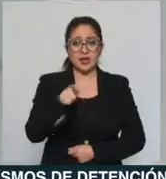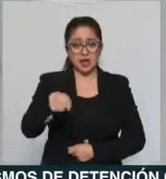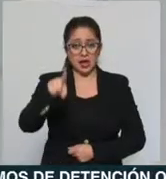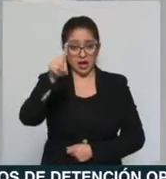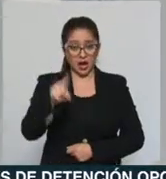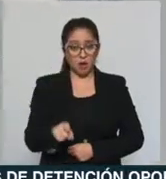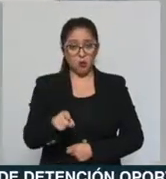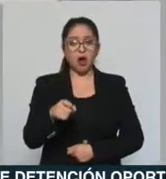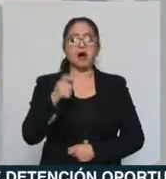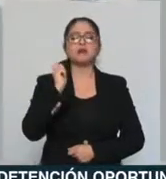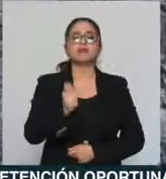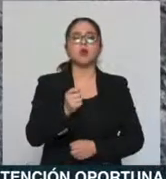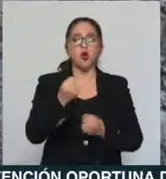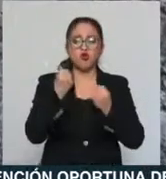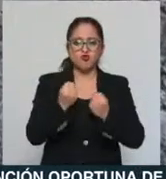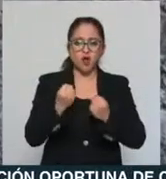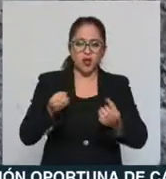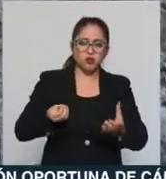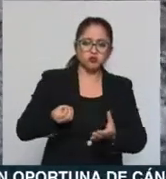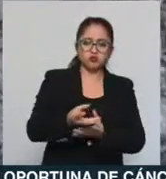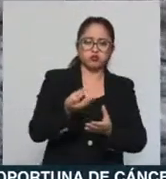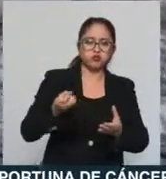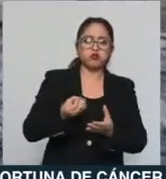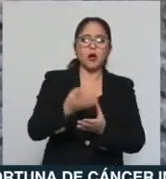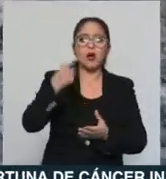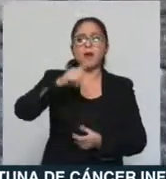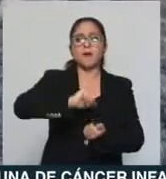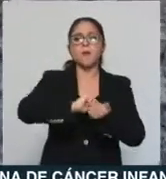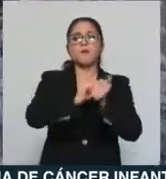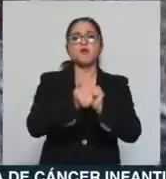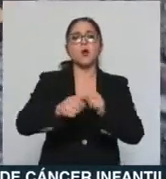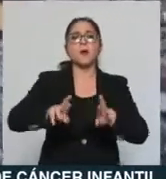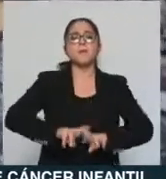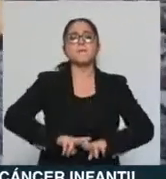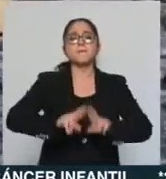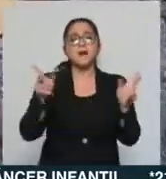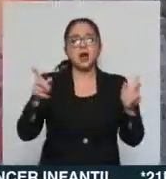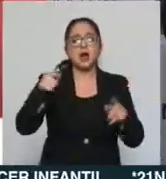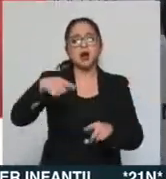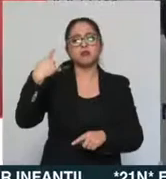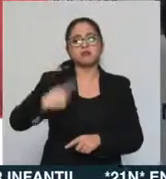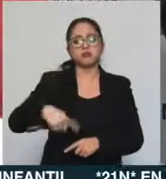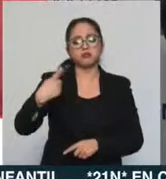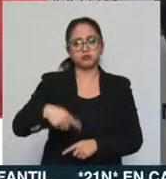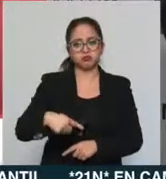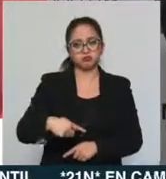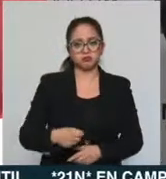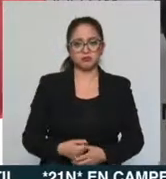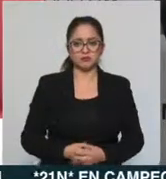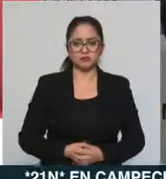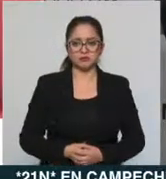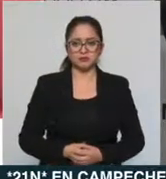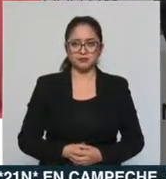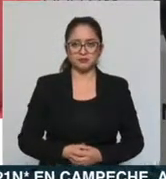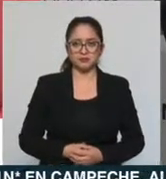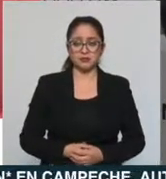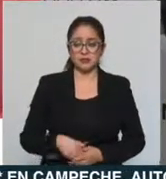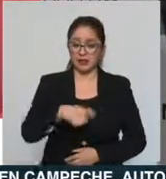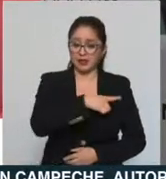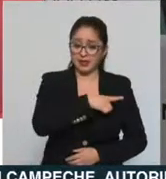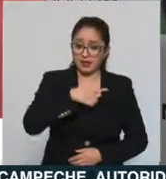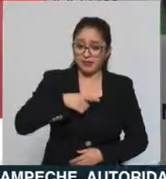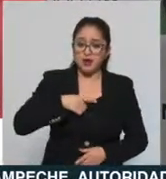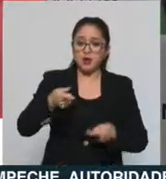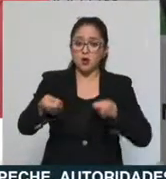mayor fuerza, provocando mayor cantidad de fugas en la red. Propiciar ese control de